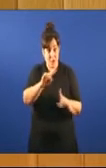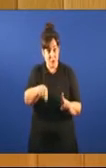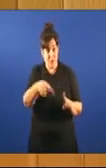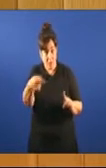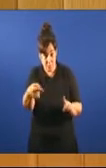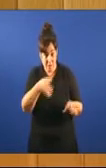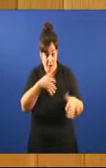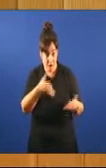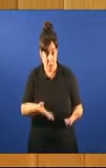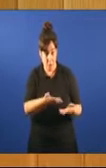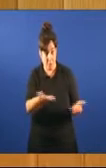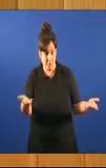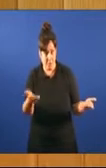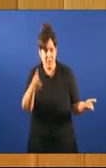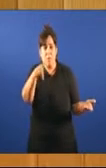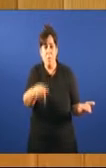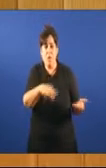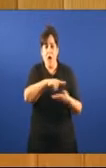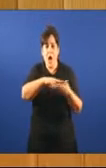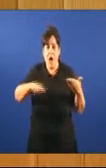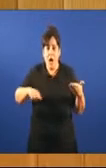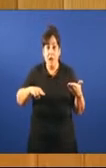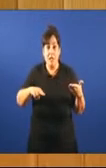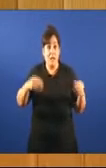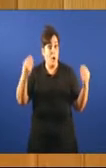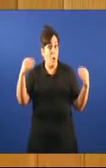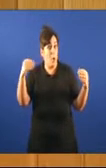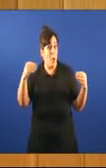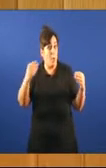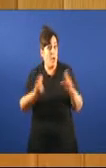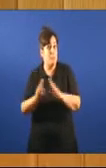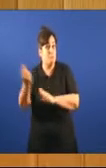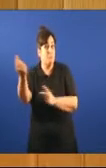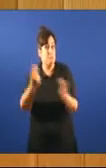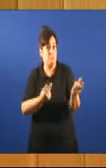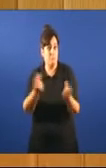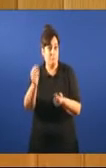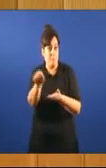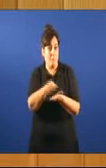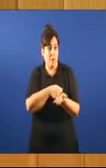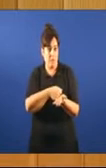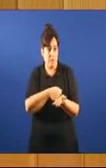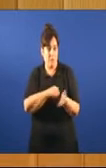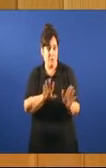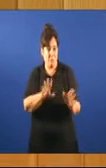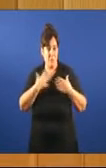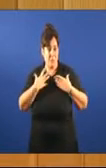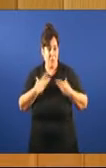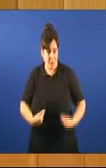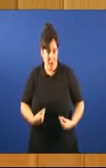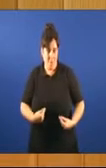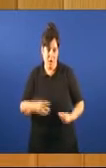teríamos que decir Galiza sen mozas e mozos quedas. Pero o drama se